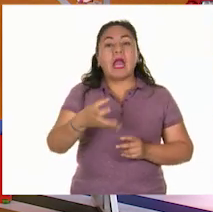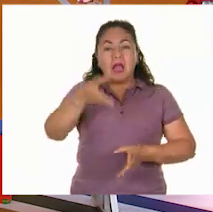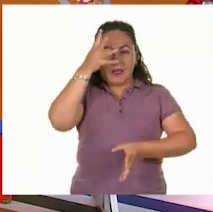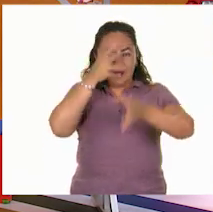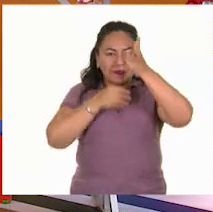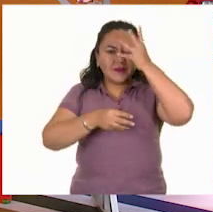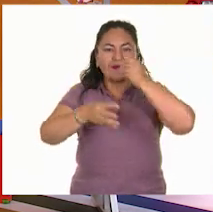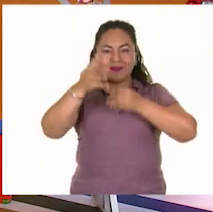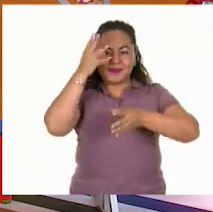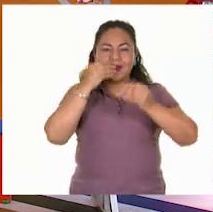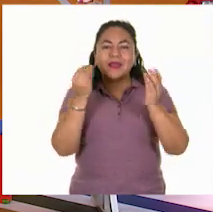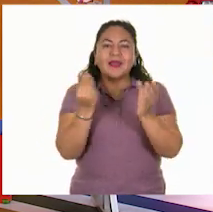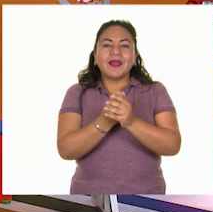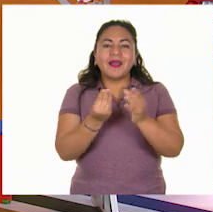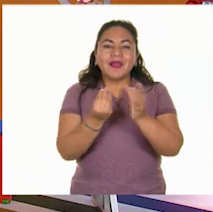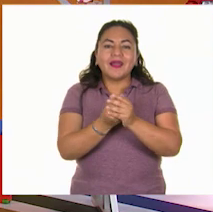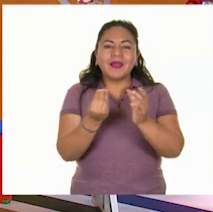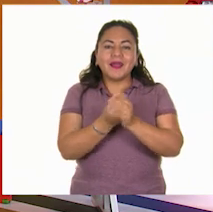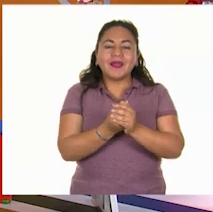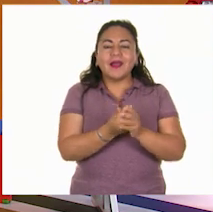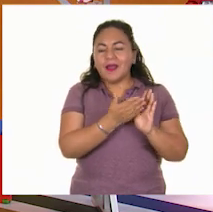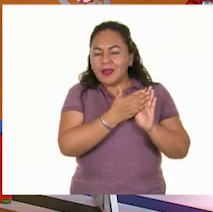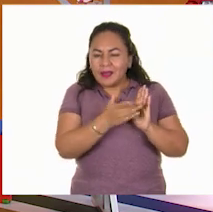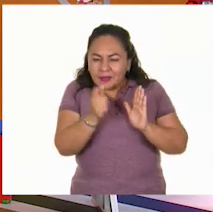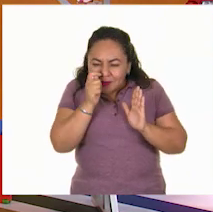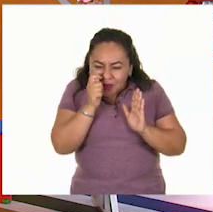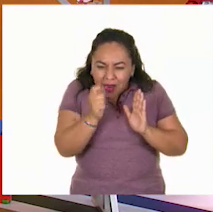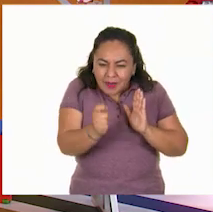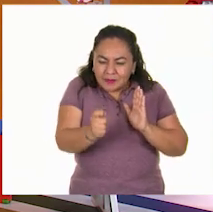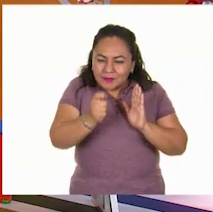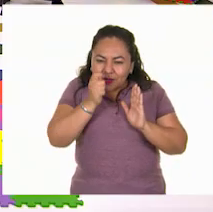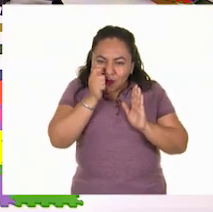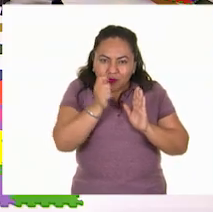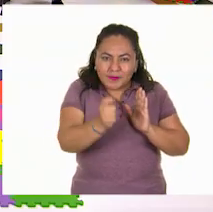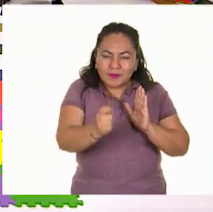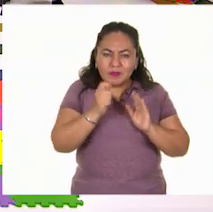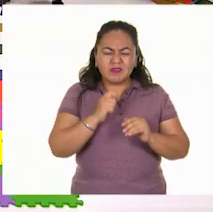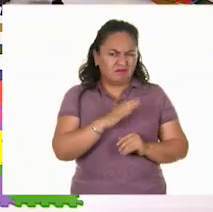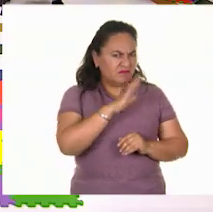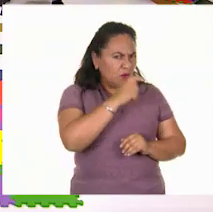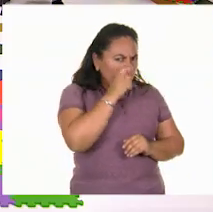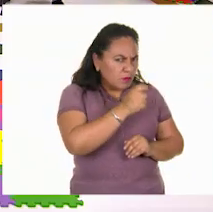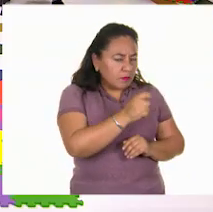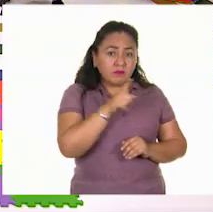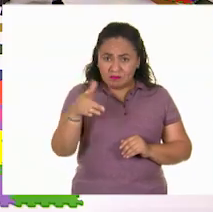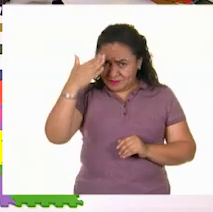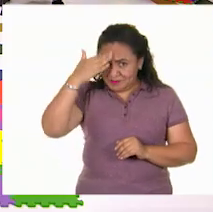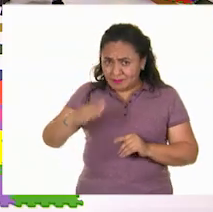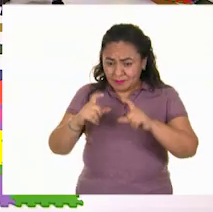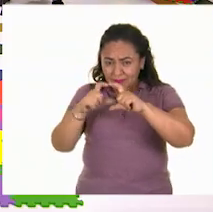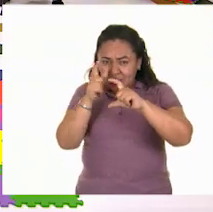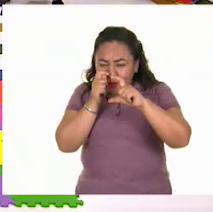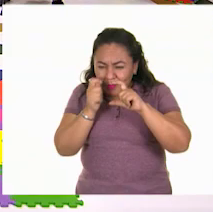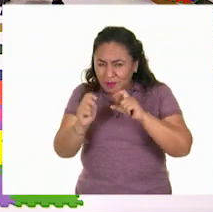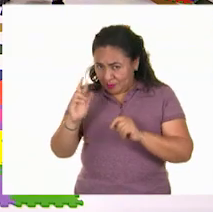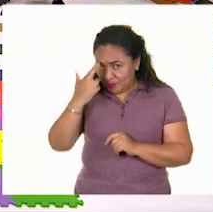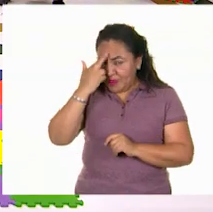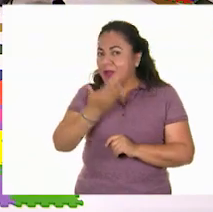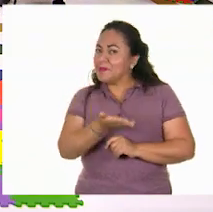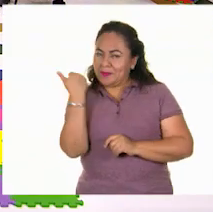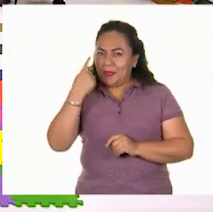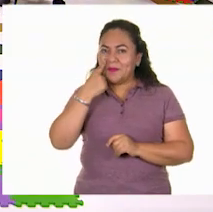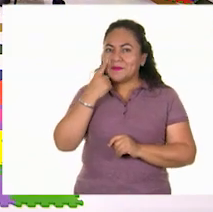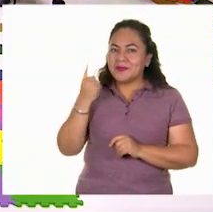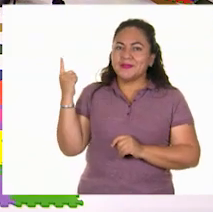cuando vimos la clase a través de una lupa. A través de una lupa. ¿Sabes qué es una lupa? ¿Te acuerdas? Vamos a